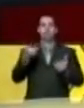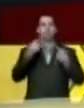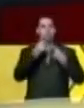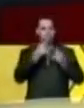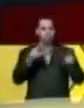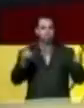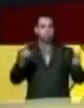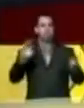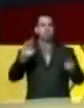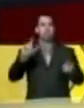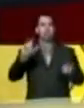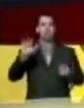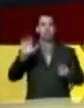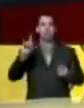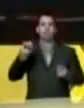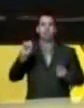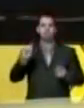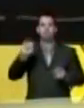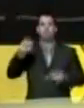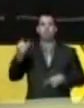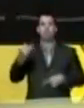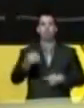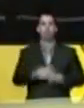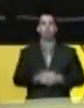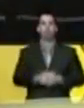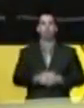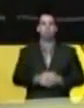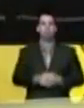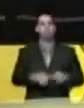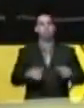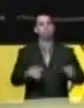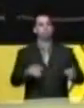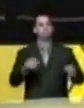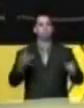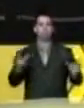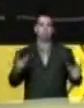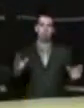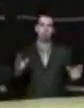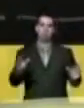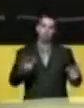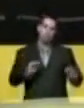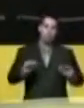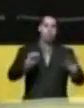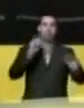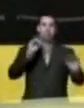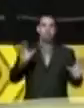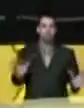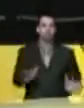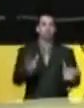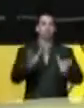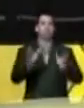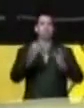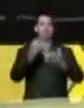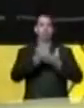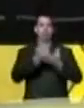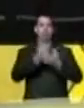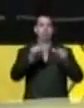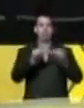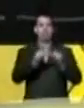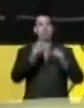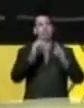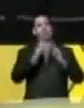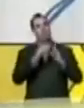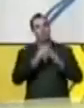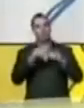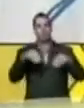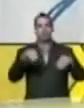clasificados alwan catalogándolo como un movimiento estratégico dirigido a promover y estimular la economía en el área de vivienda y venta